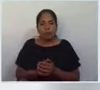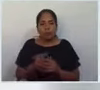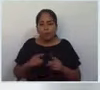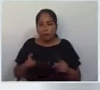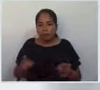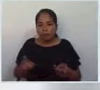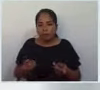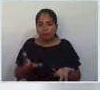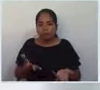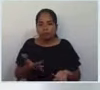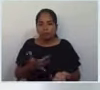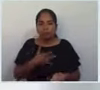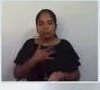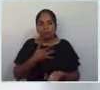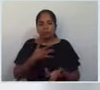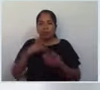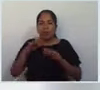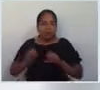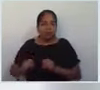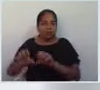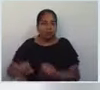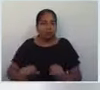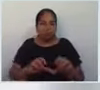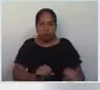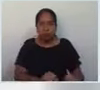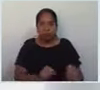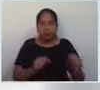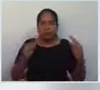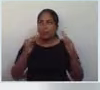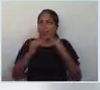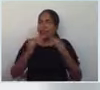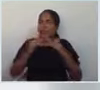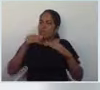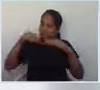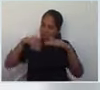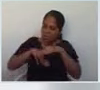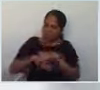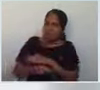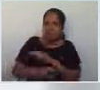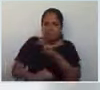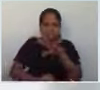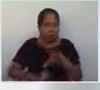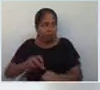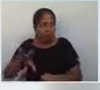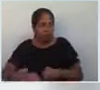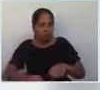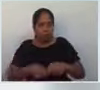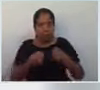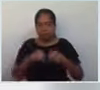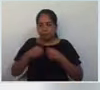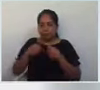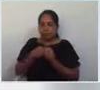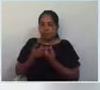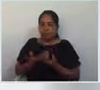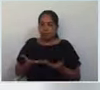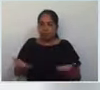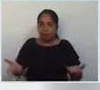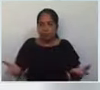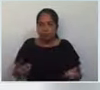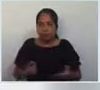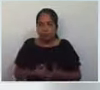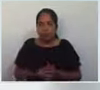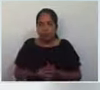nuestra sala de nuestra casa. Nos están invadiendo, se está rompiendo todo. Nuestro